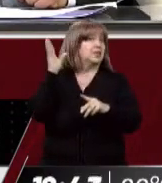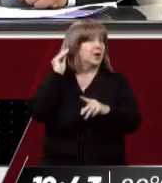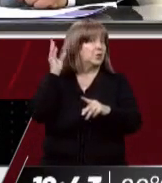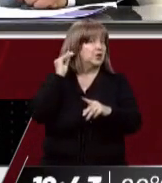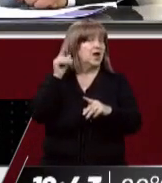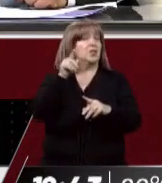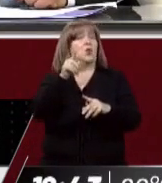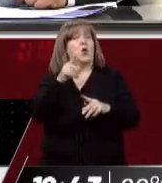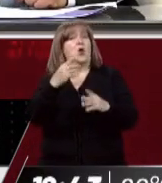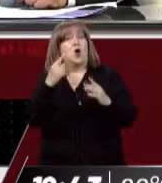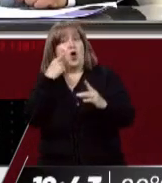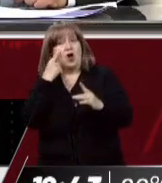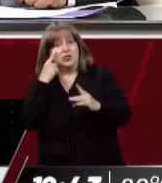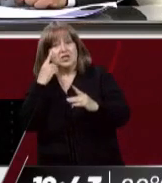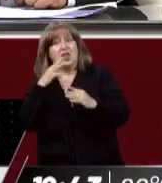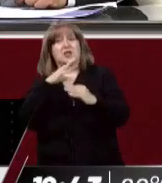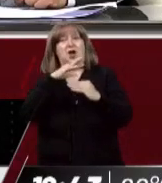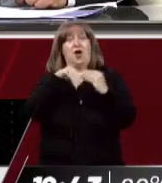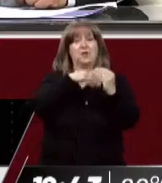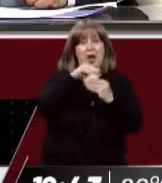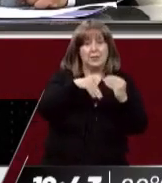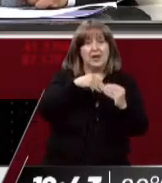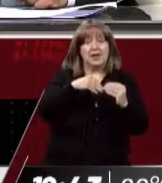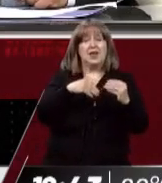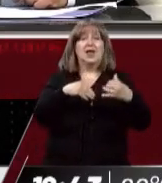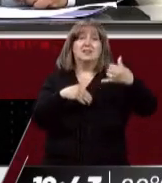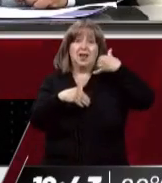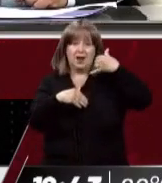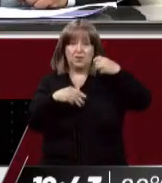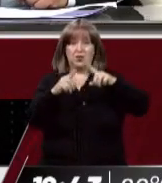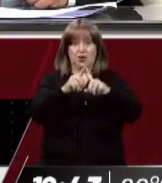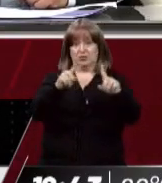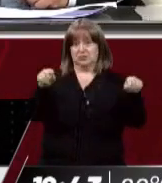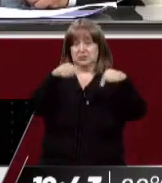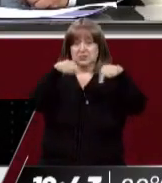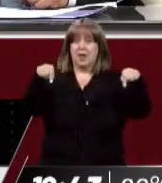están viviendo en carne propia, allí están los teléfonos de contacto para poder comunicarse con Narcóticos